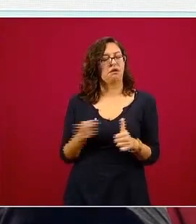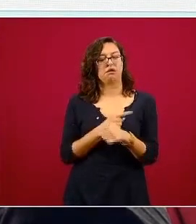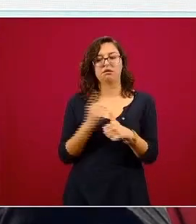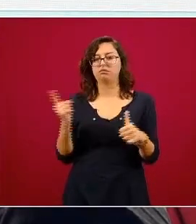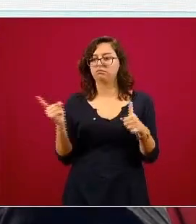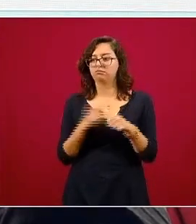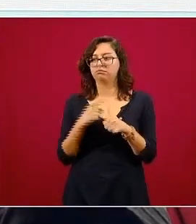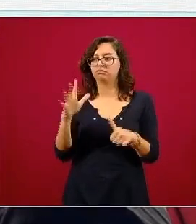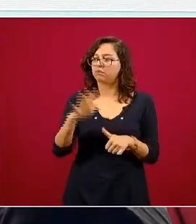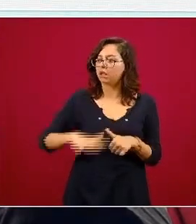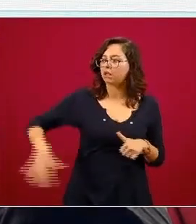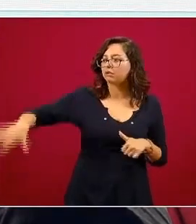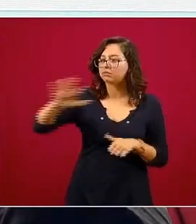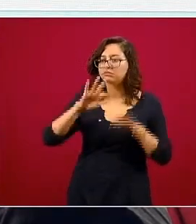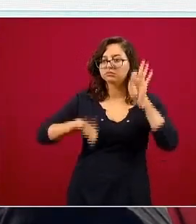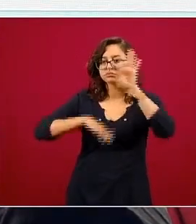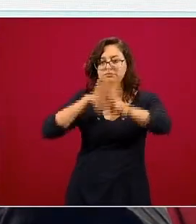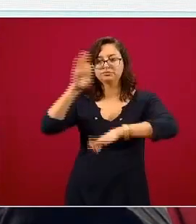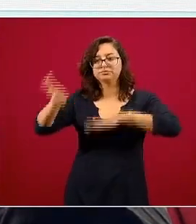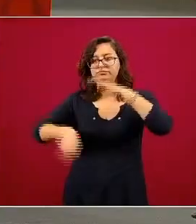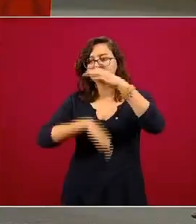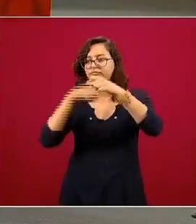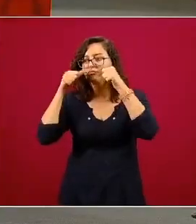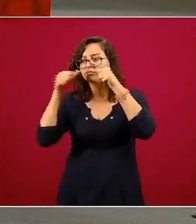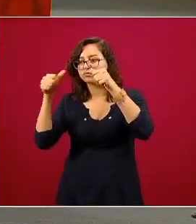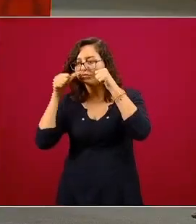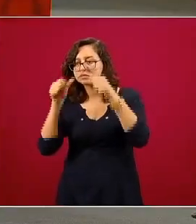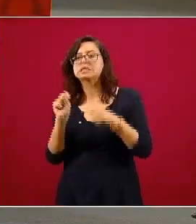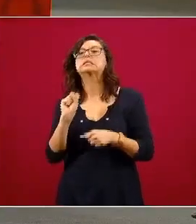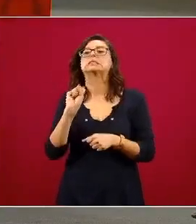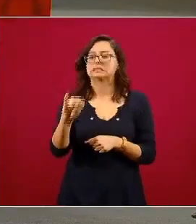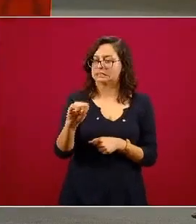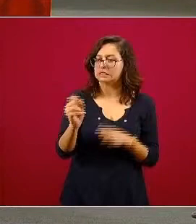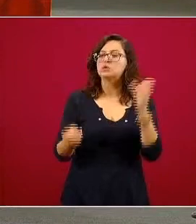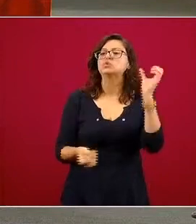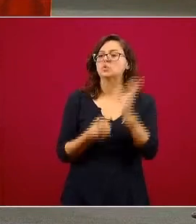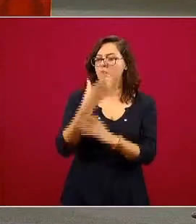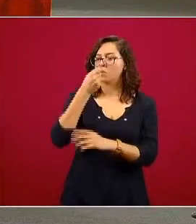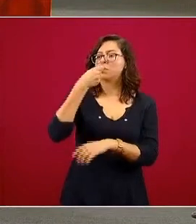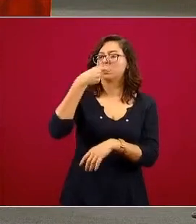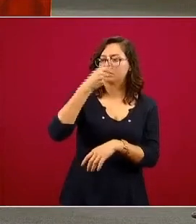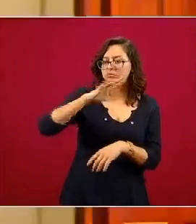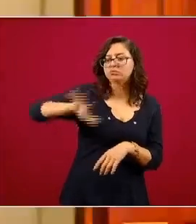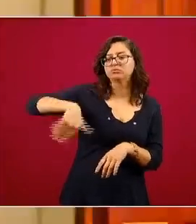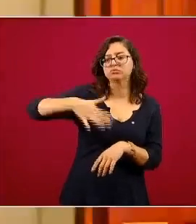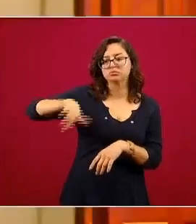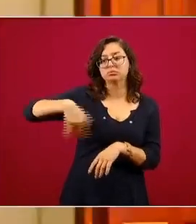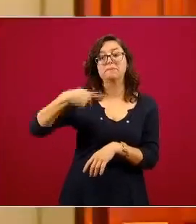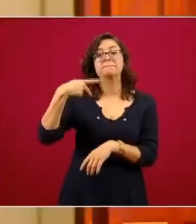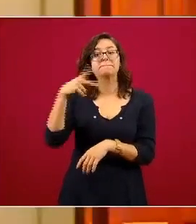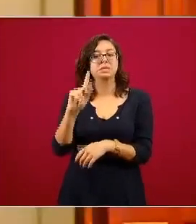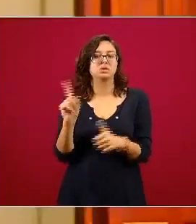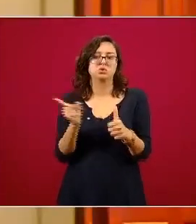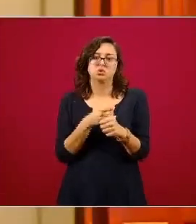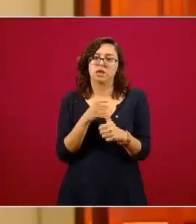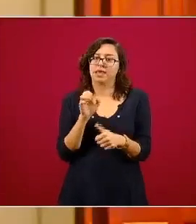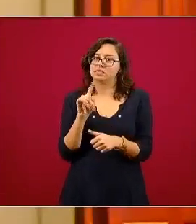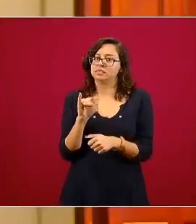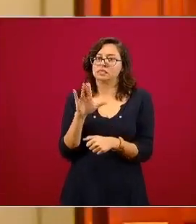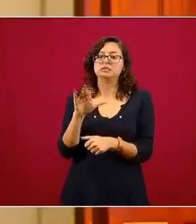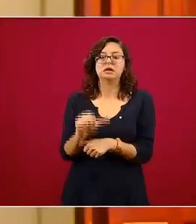la cual nosotros estamos buscando intervenciones y los queremos ayudar. Pero antes que